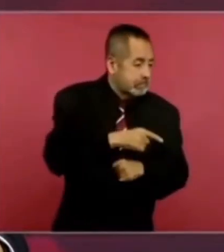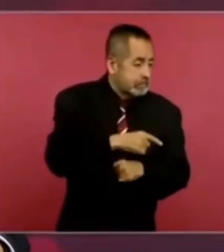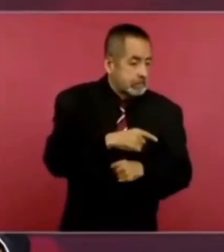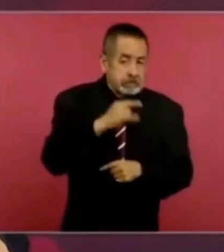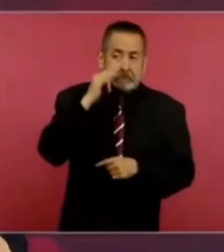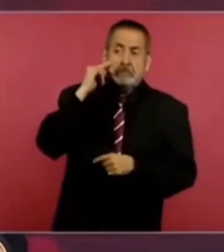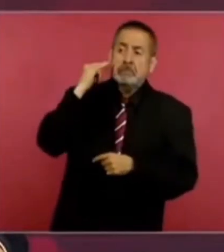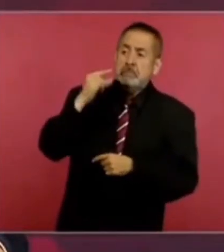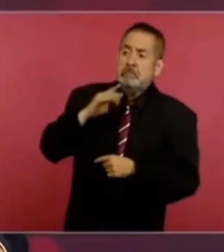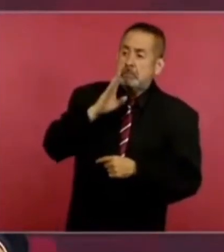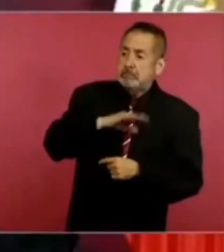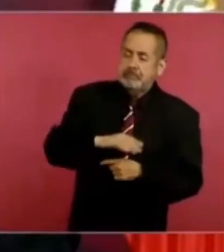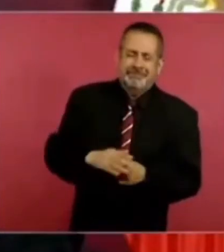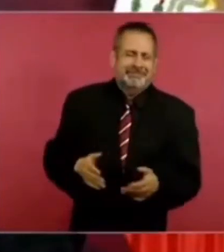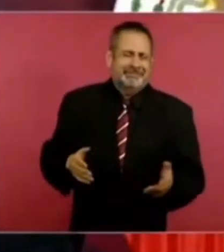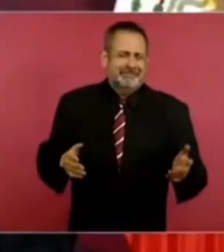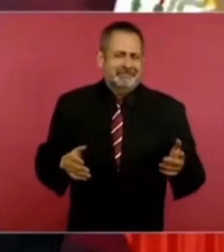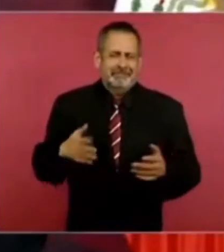muchos años.